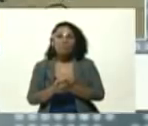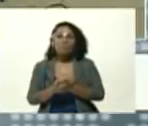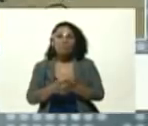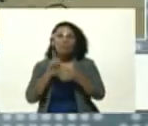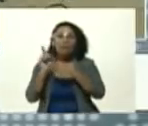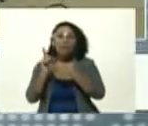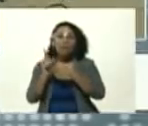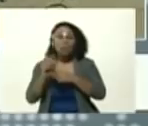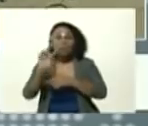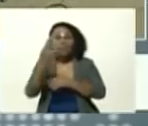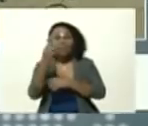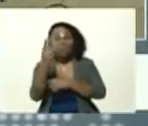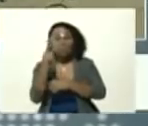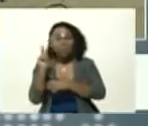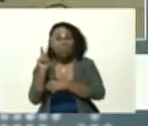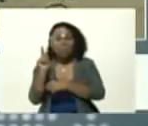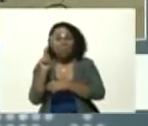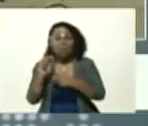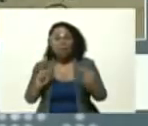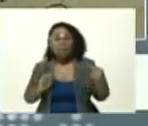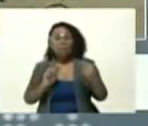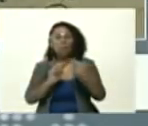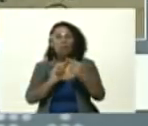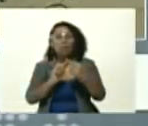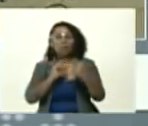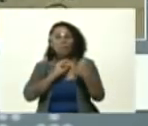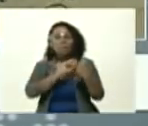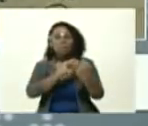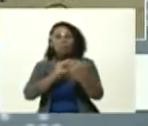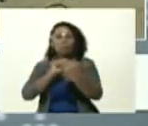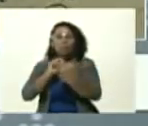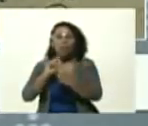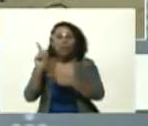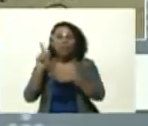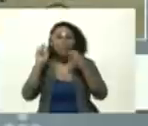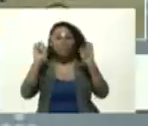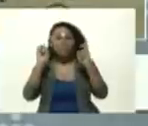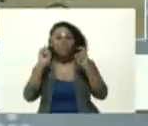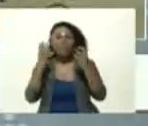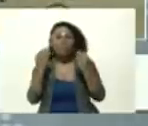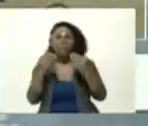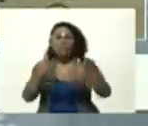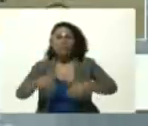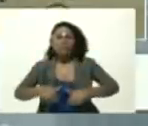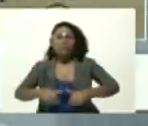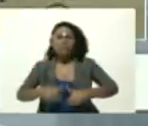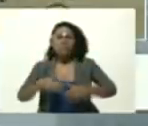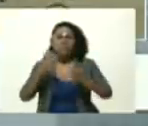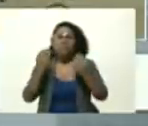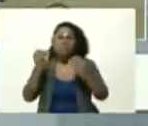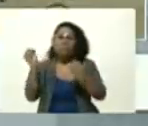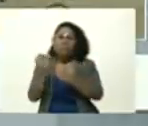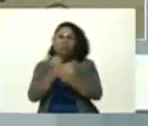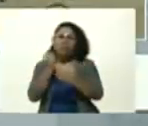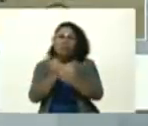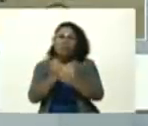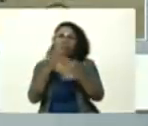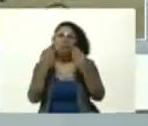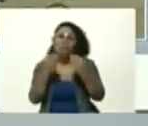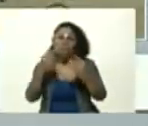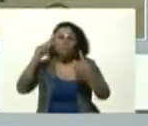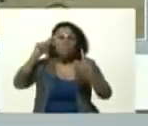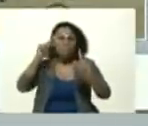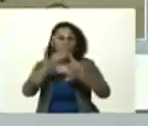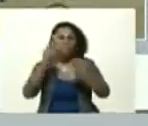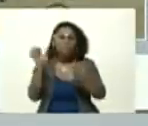Esos segundos encuentros, segundos diálogos, son producto de mucho esfuerzo, de mucho trabajo, de mucha dedicación,